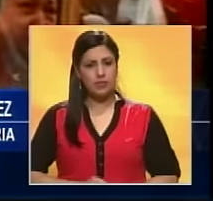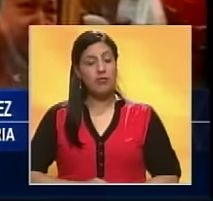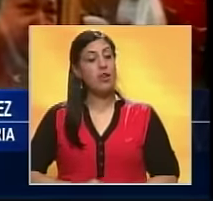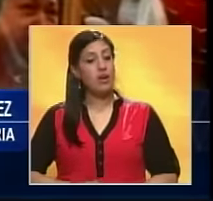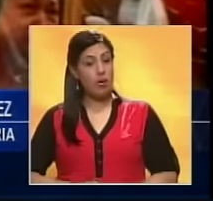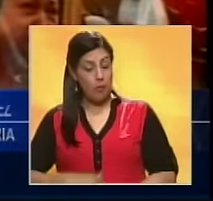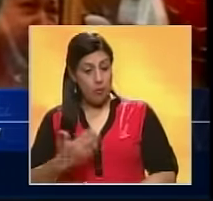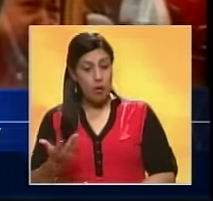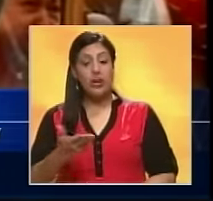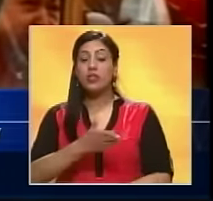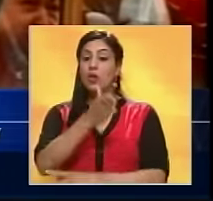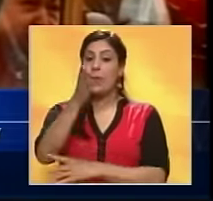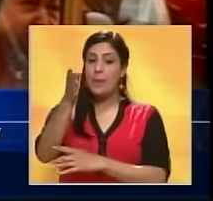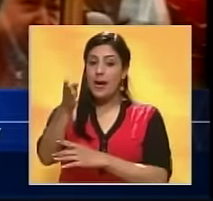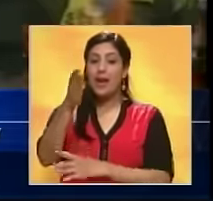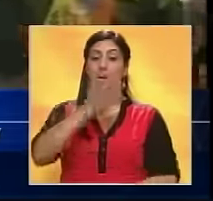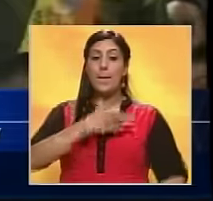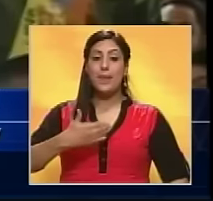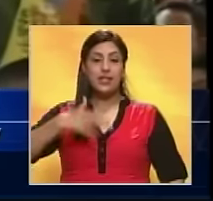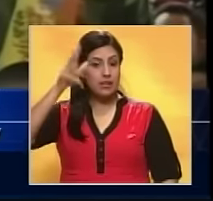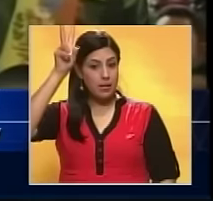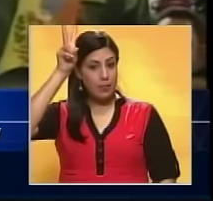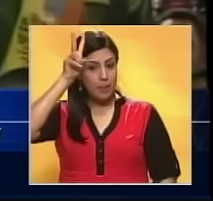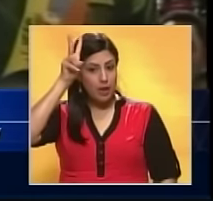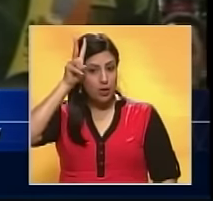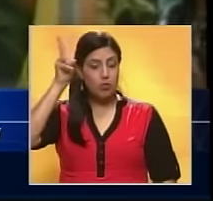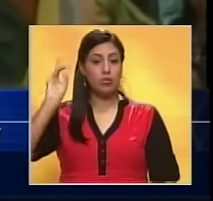Por eso va el presidente del Perú